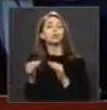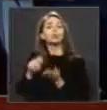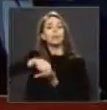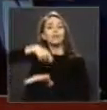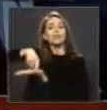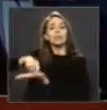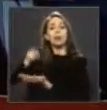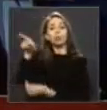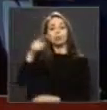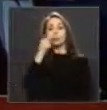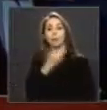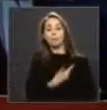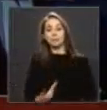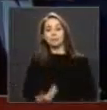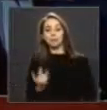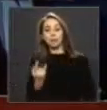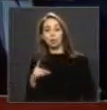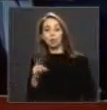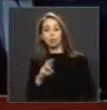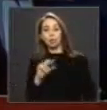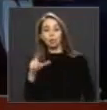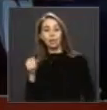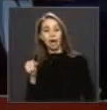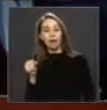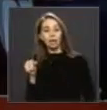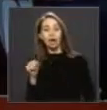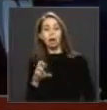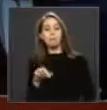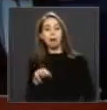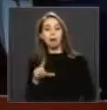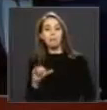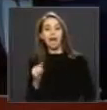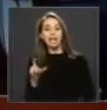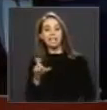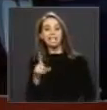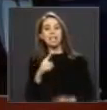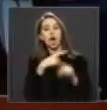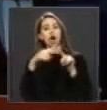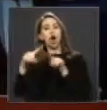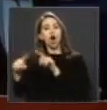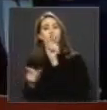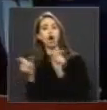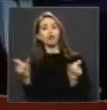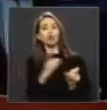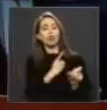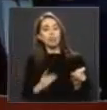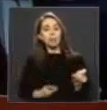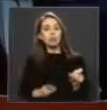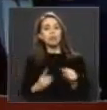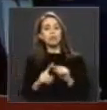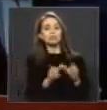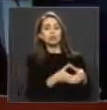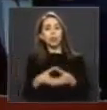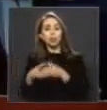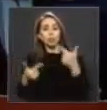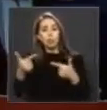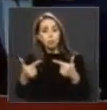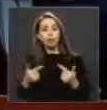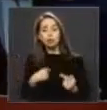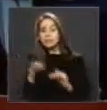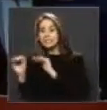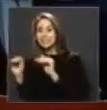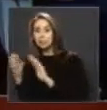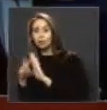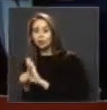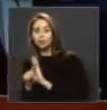copatrocinado por usted, presidente Undurraga, Pamela Giles y otros colegas de distintas bancadas, presentamos un